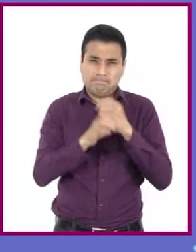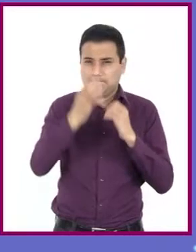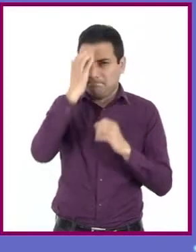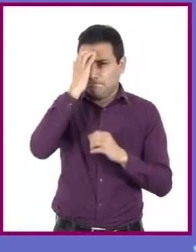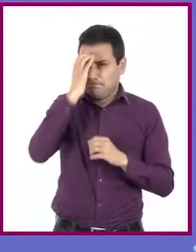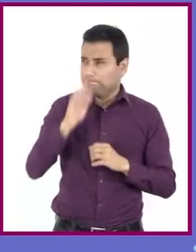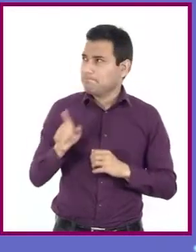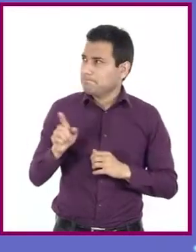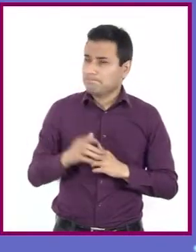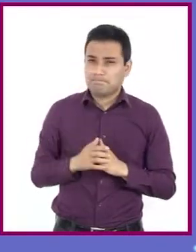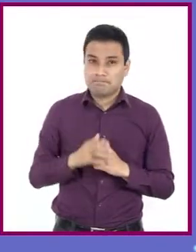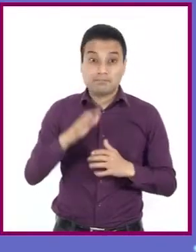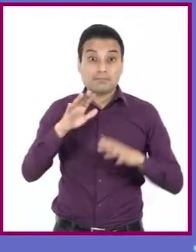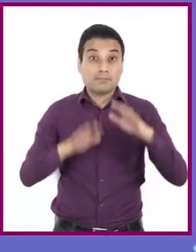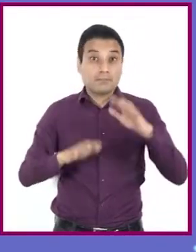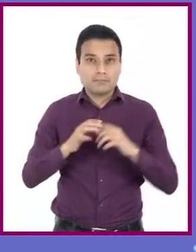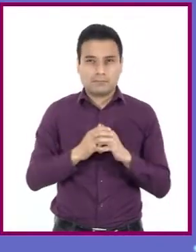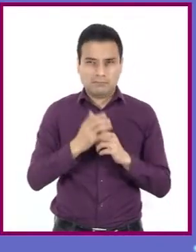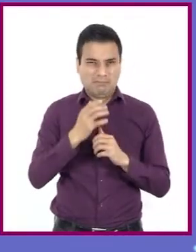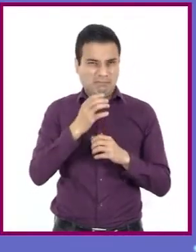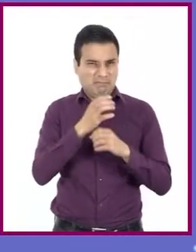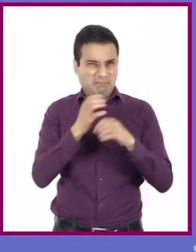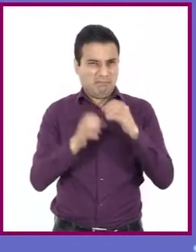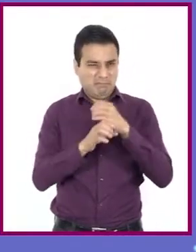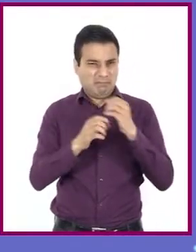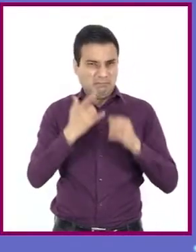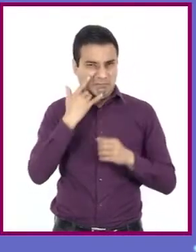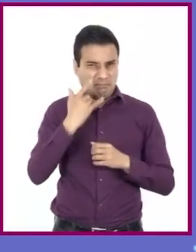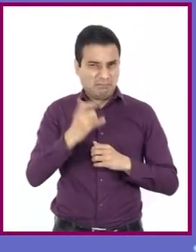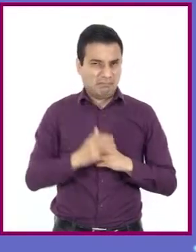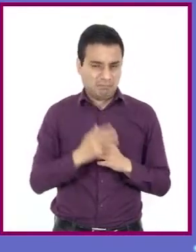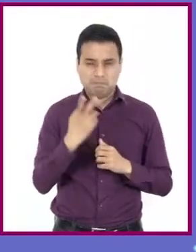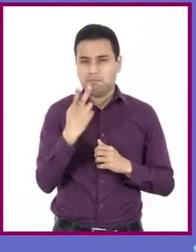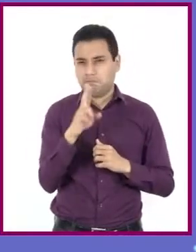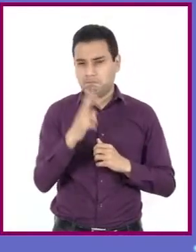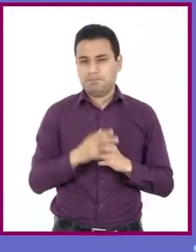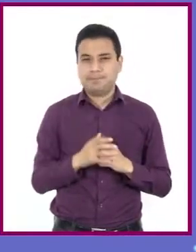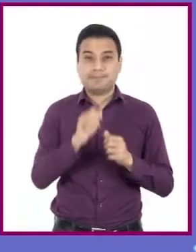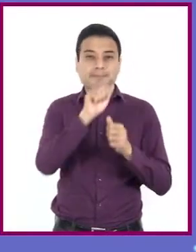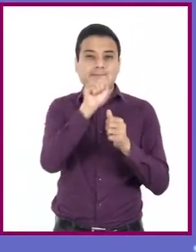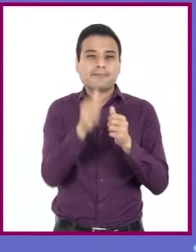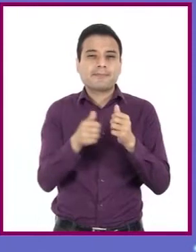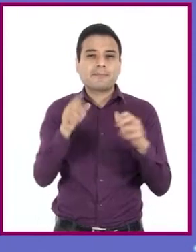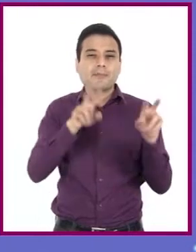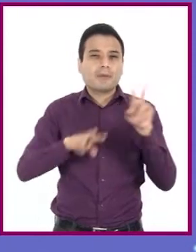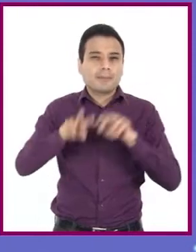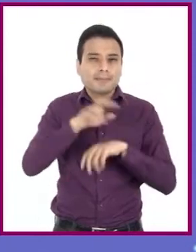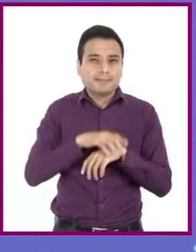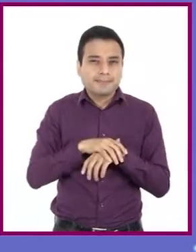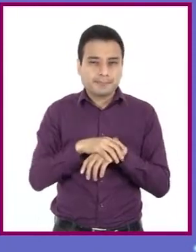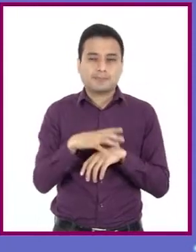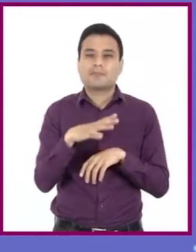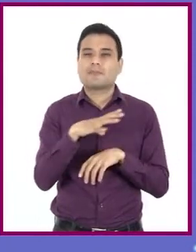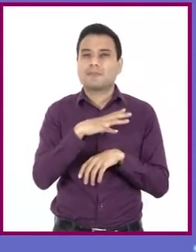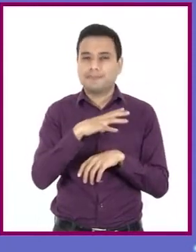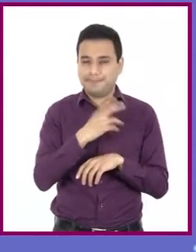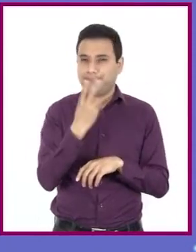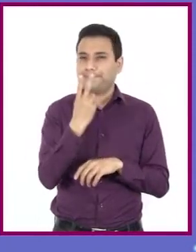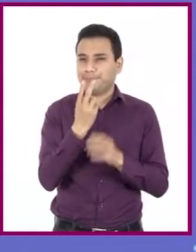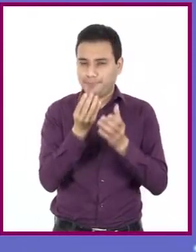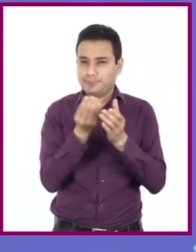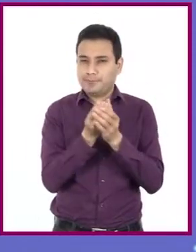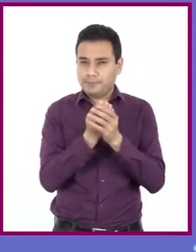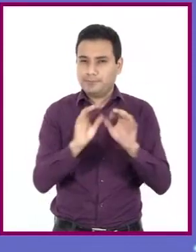fácilmente, y otras veces no. En las artes visuales podemos distinguir 2 tipos